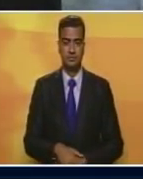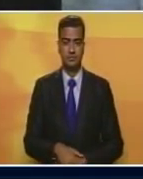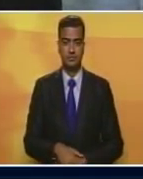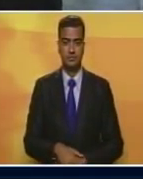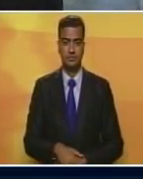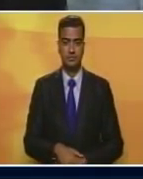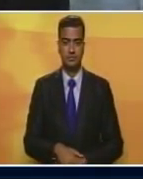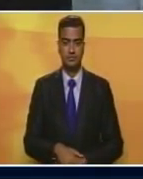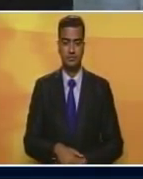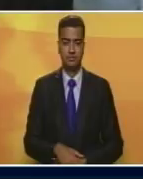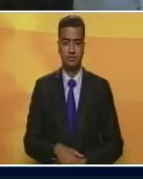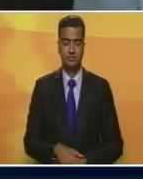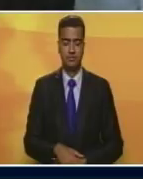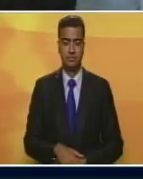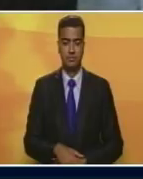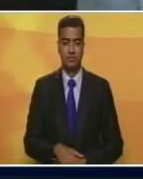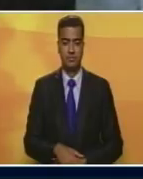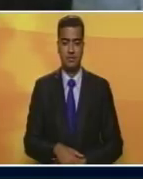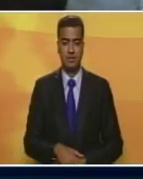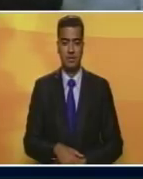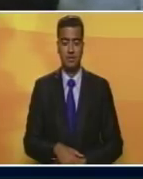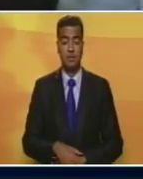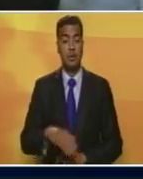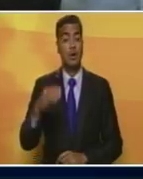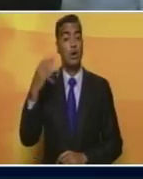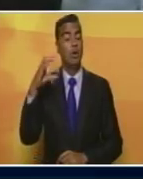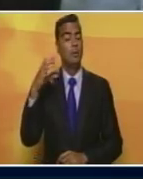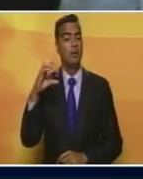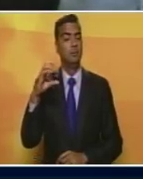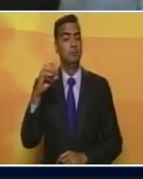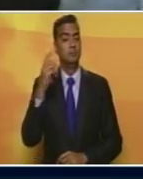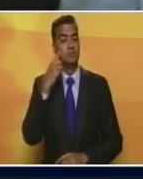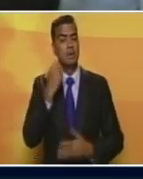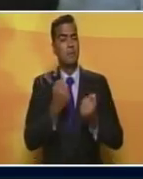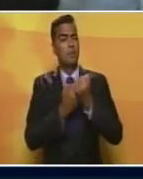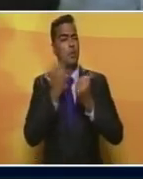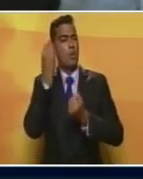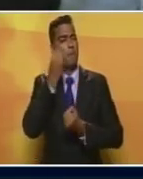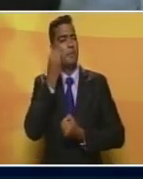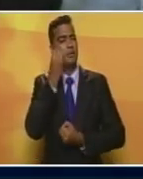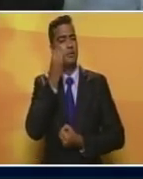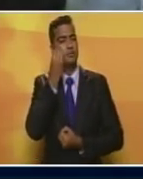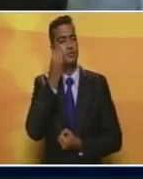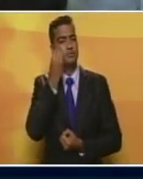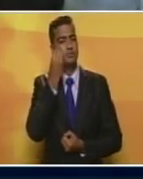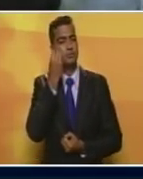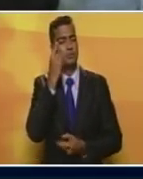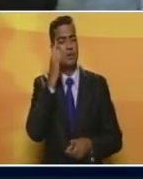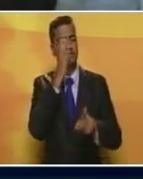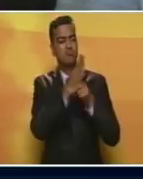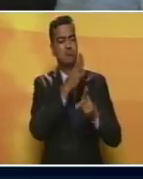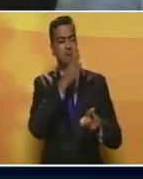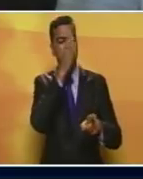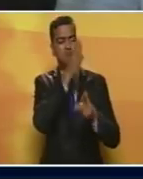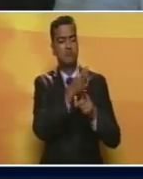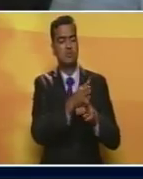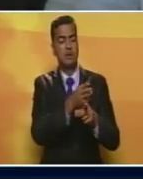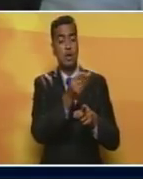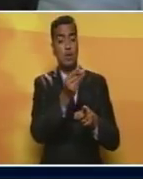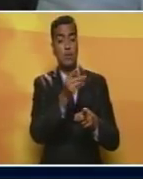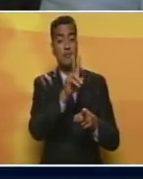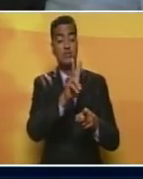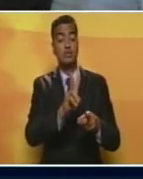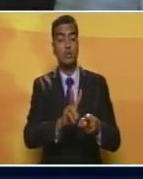su juicio el precio del ganado es regulado desde el país vecino. Hay que revisar verdaderamente las relaciones de las Federaciones Ganaderas